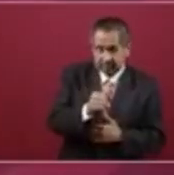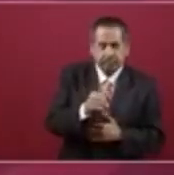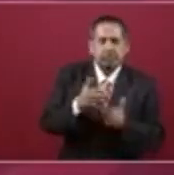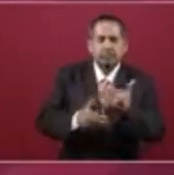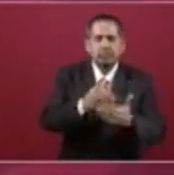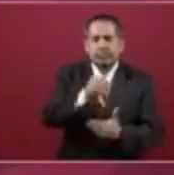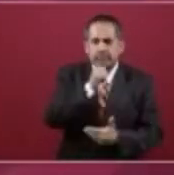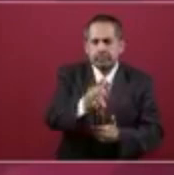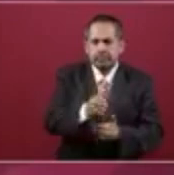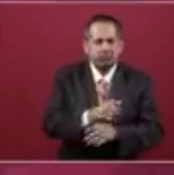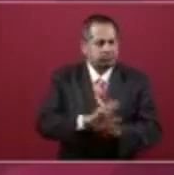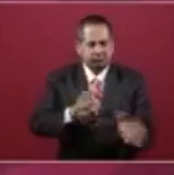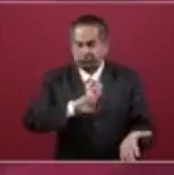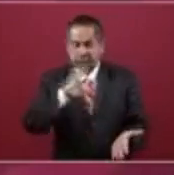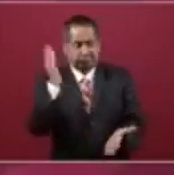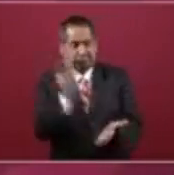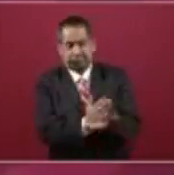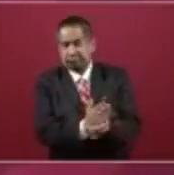Hasta aquí llegaron,